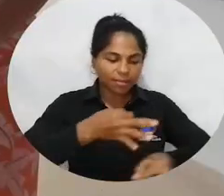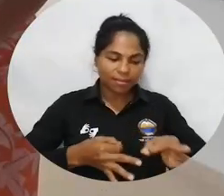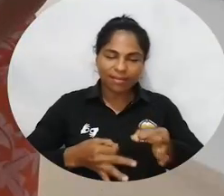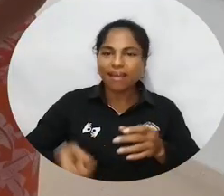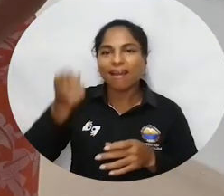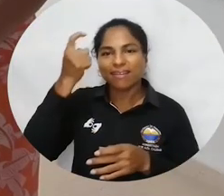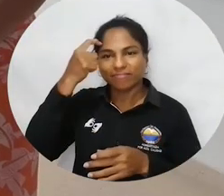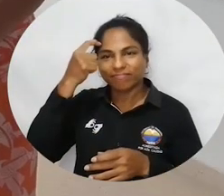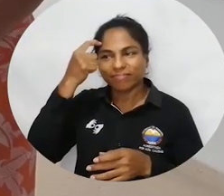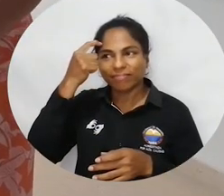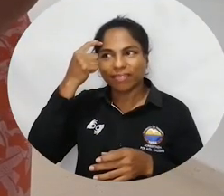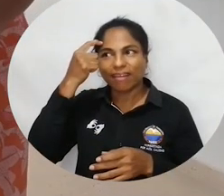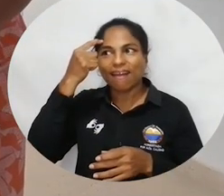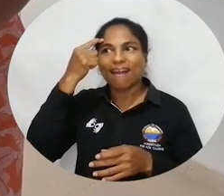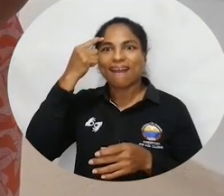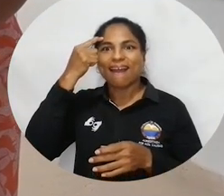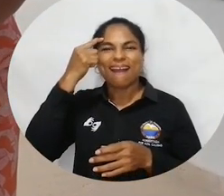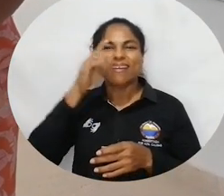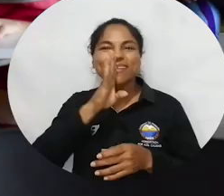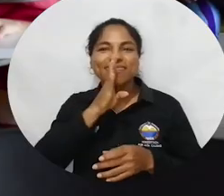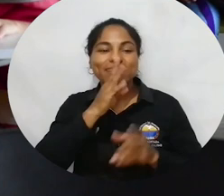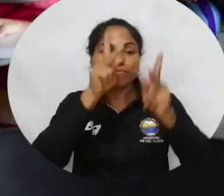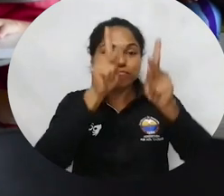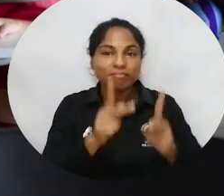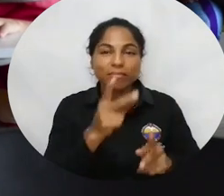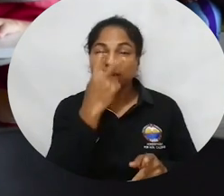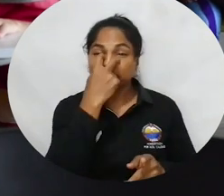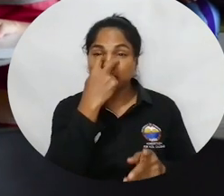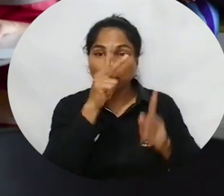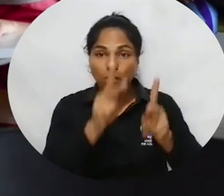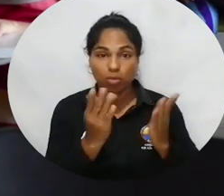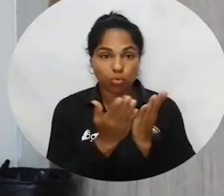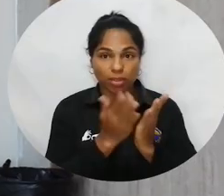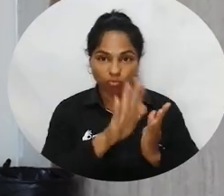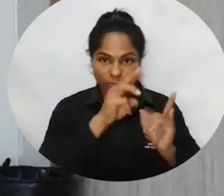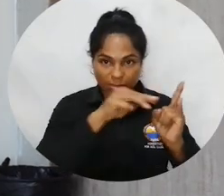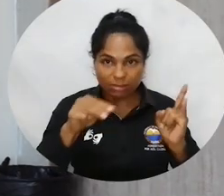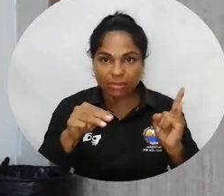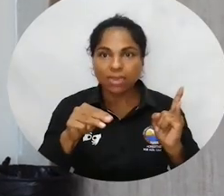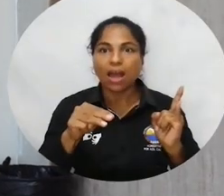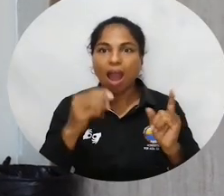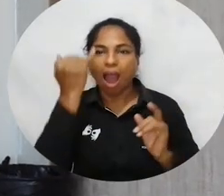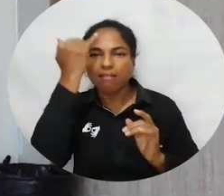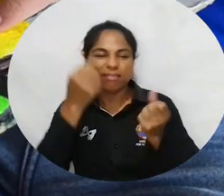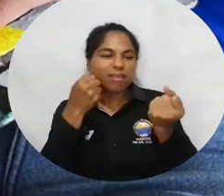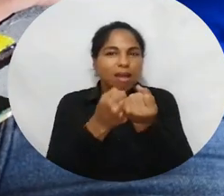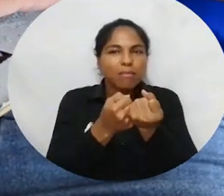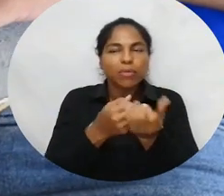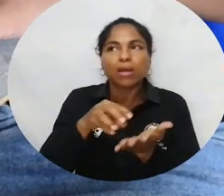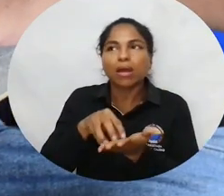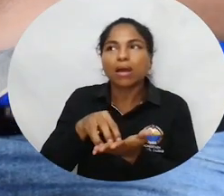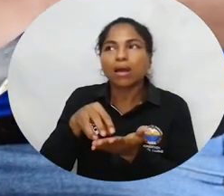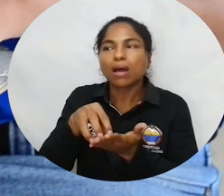Empatía e inteligencia se mezclan en favor de la comunidad con discapacidad visual en la Universidad del Magdalena con la creación del prototipo